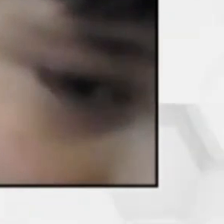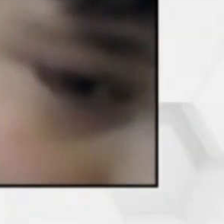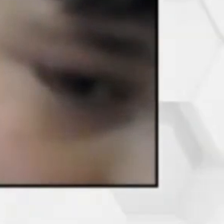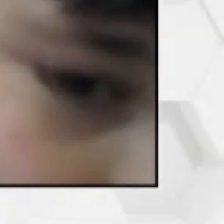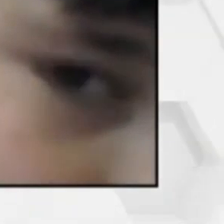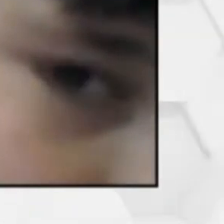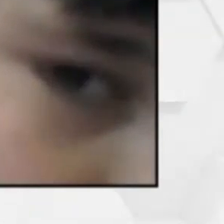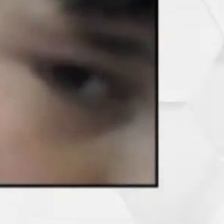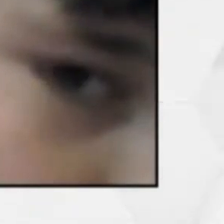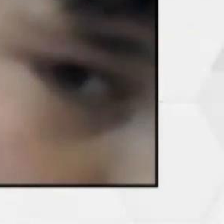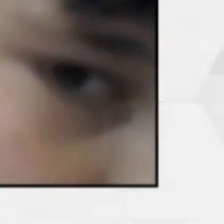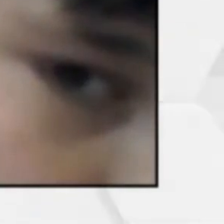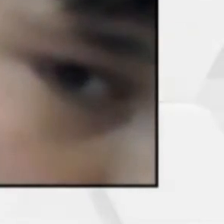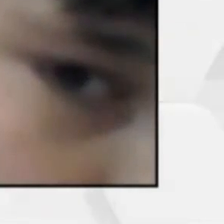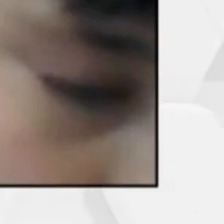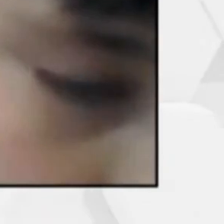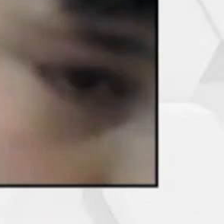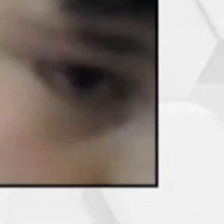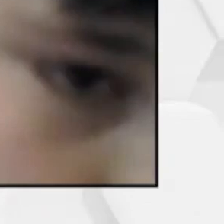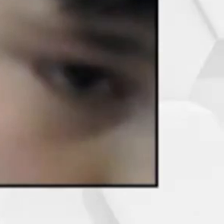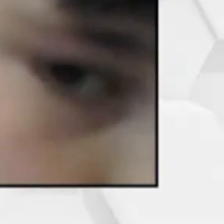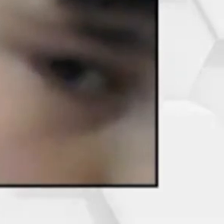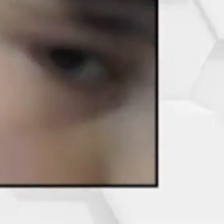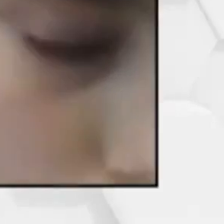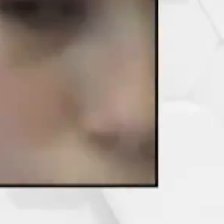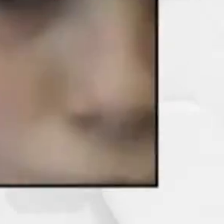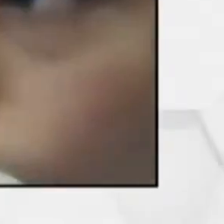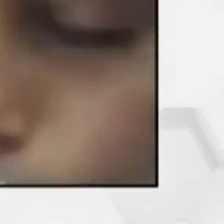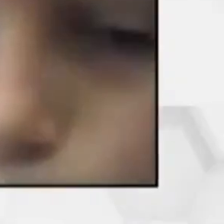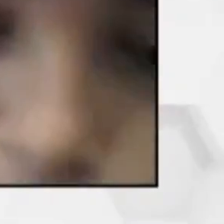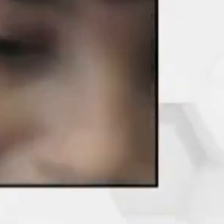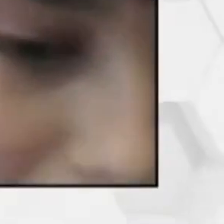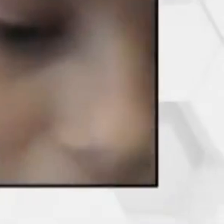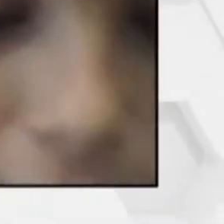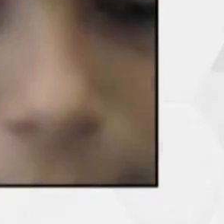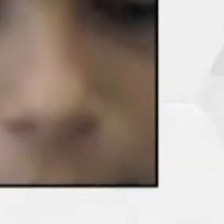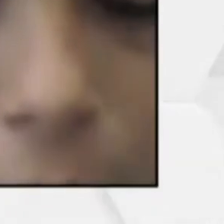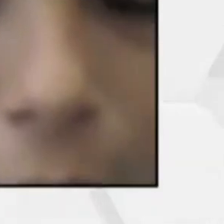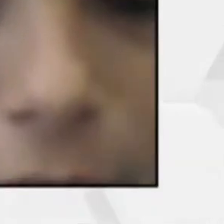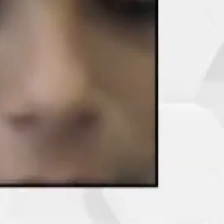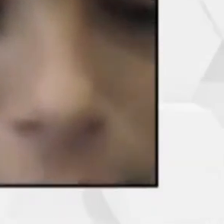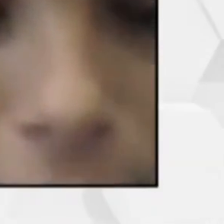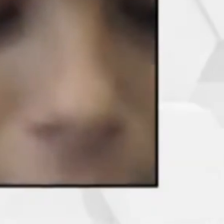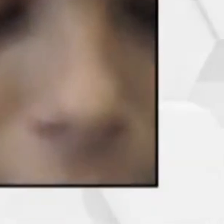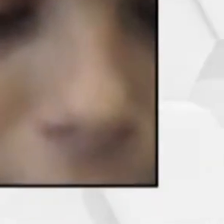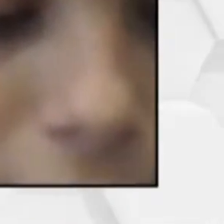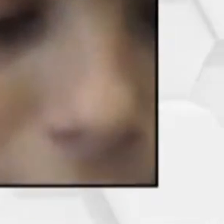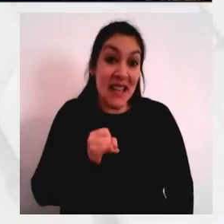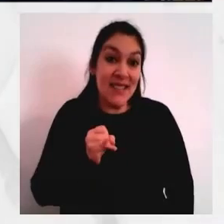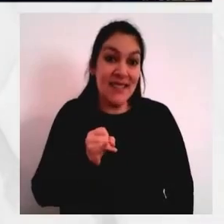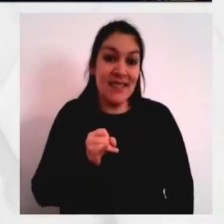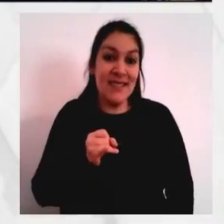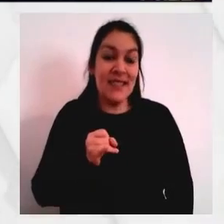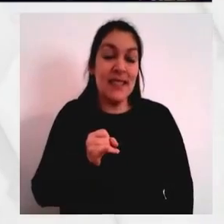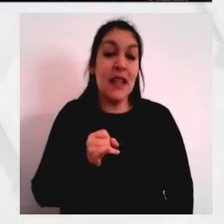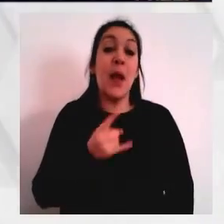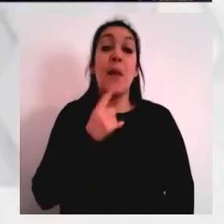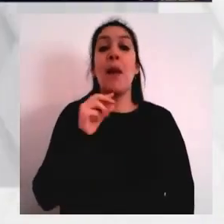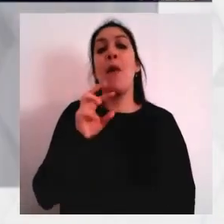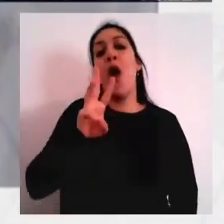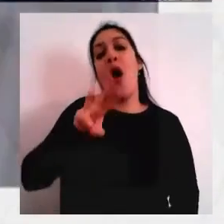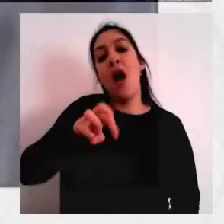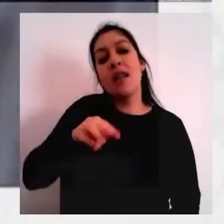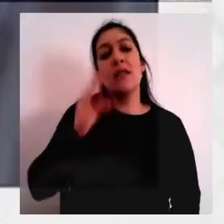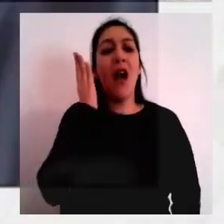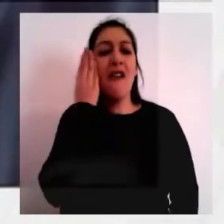chica que se vincula con varios chicos en nuestra sociedad es mal visto, mientras que el varón lo considera ganador. Que en las redes sociales hay